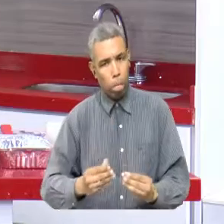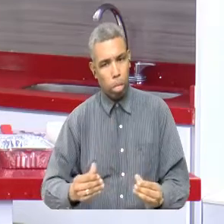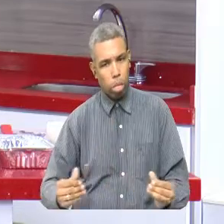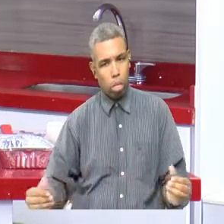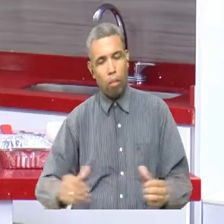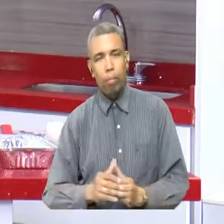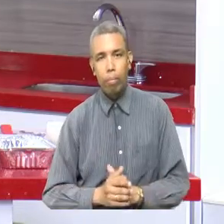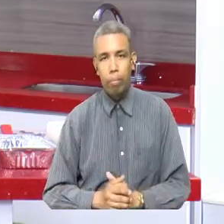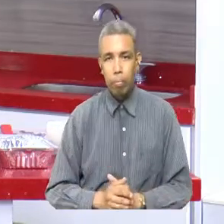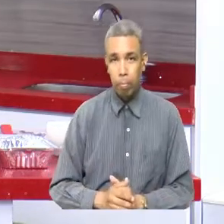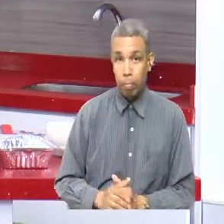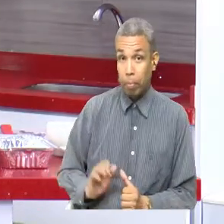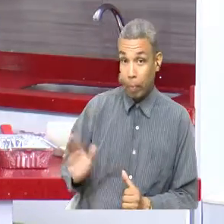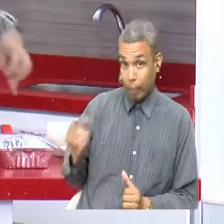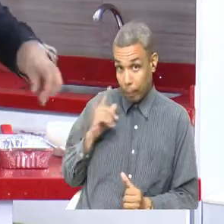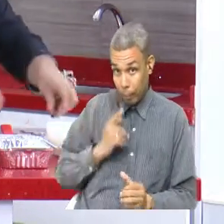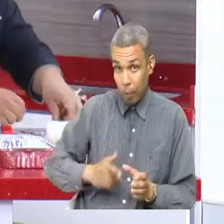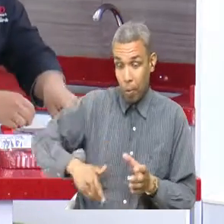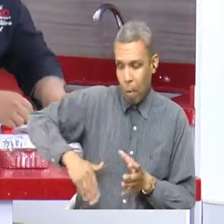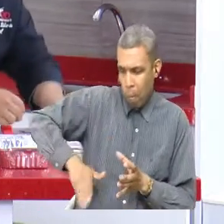bol. Permítame, yo te recibo acá.